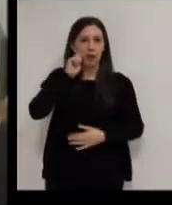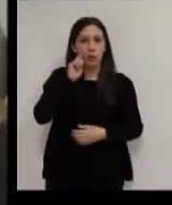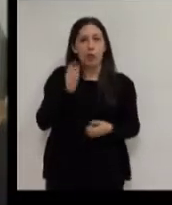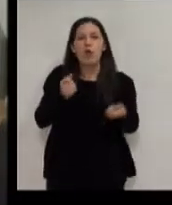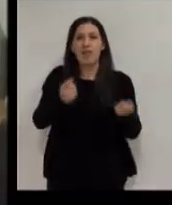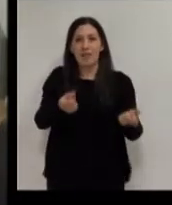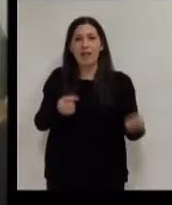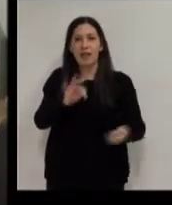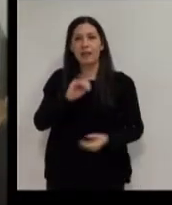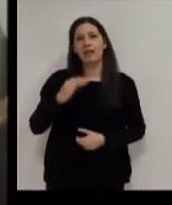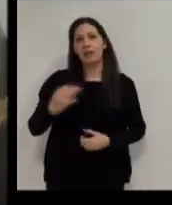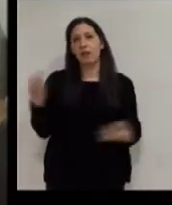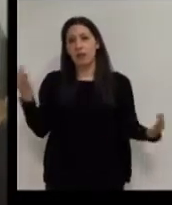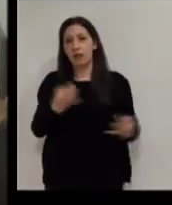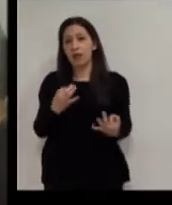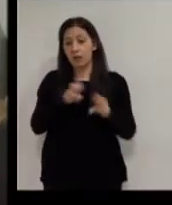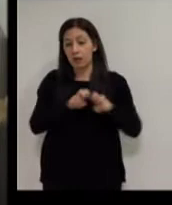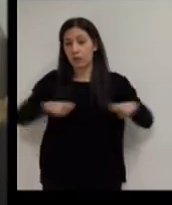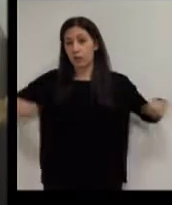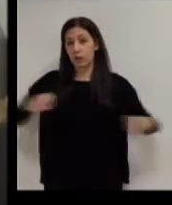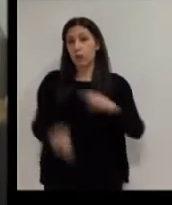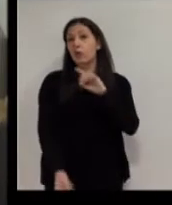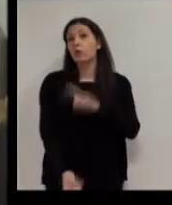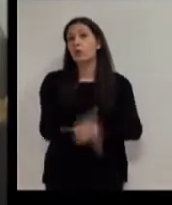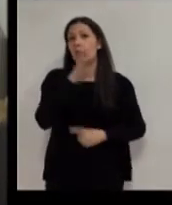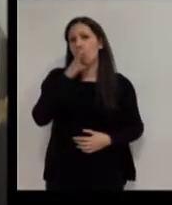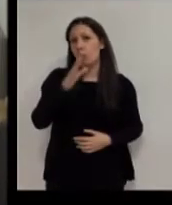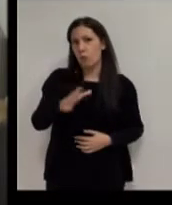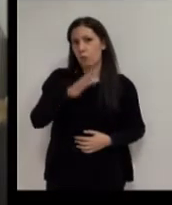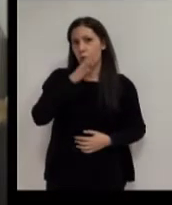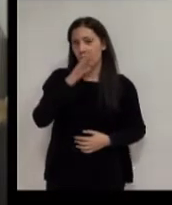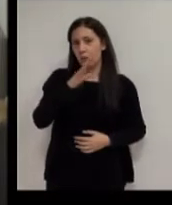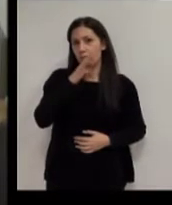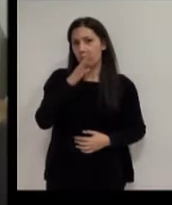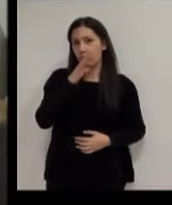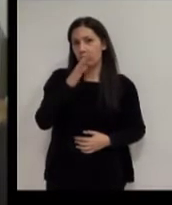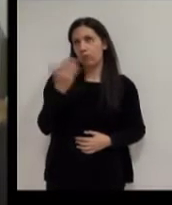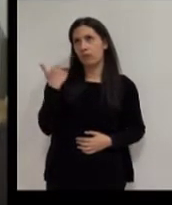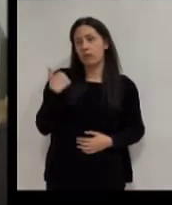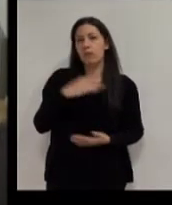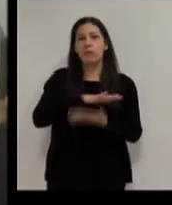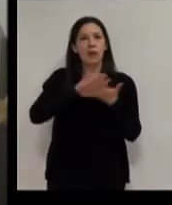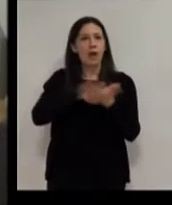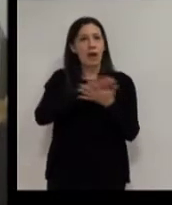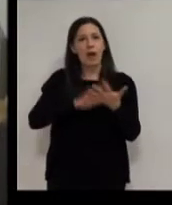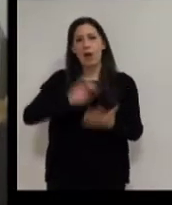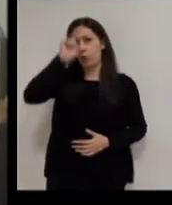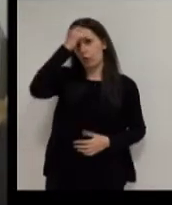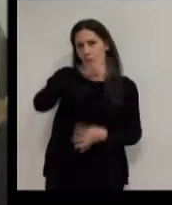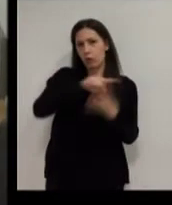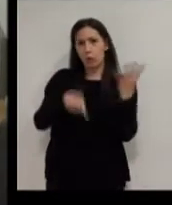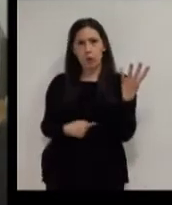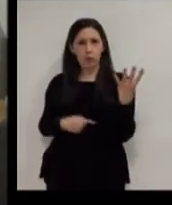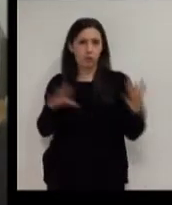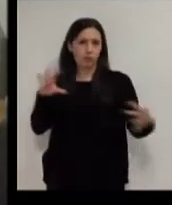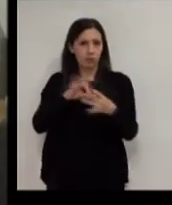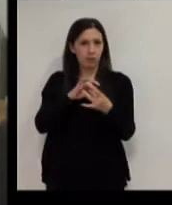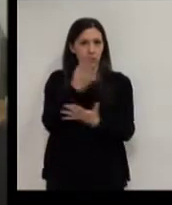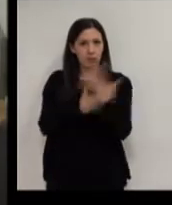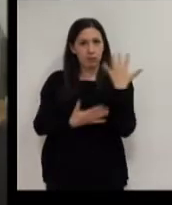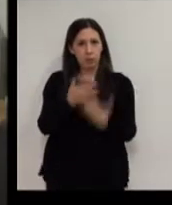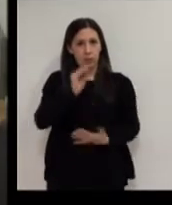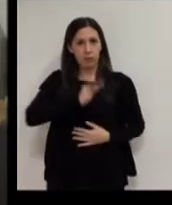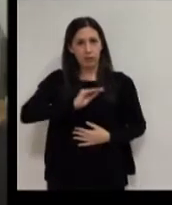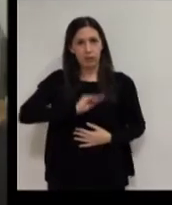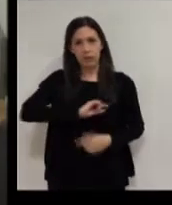TIC. La idea de esta mesa redonda surgió por contemplar cuatro conceptos que están interrelacionados. Por